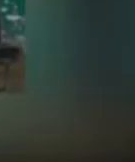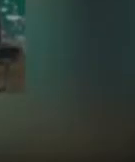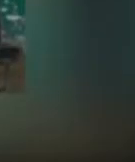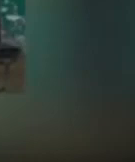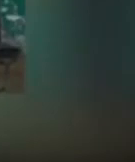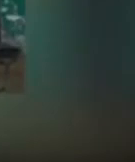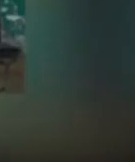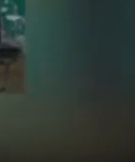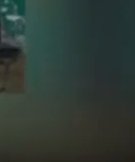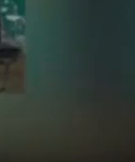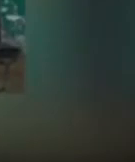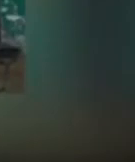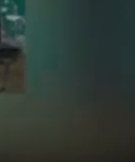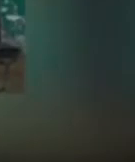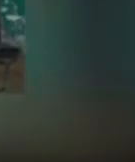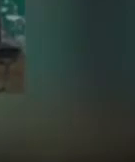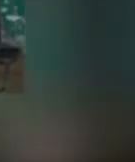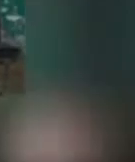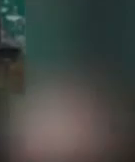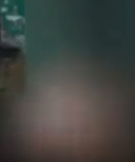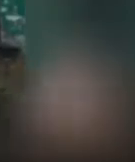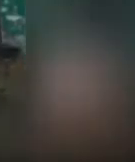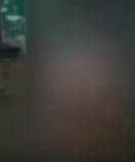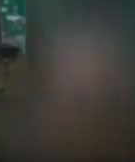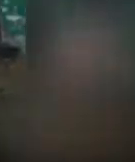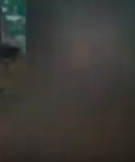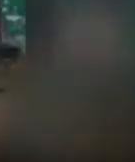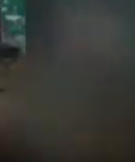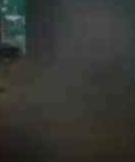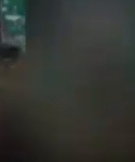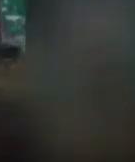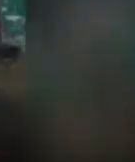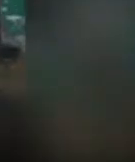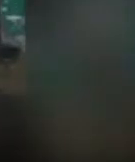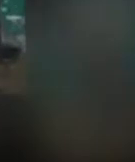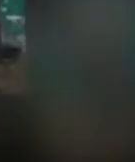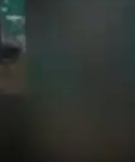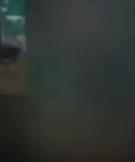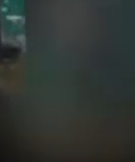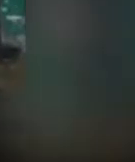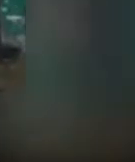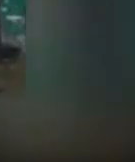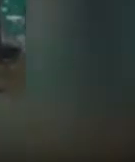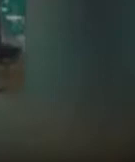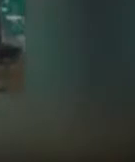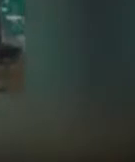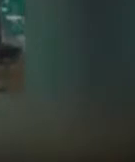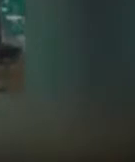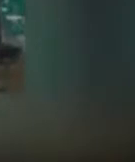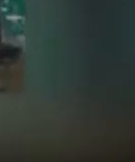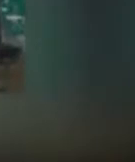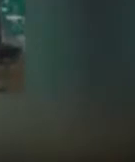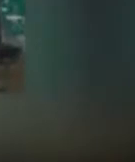De colores se visten. De negro, café y verde botella principalmente.